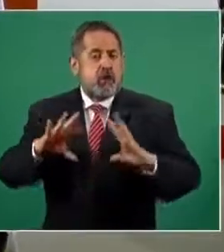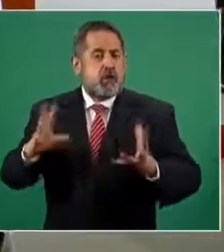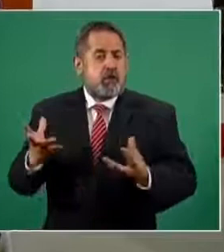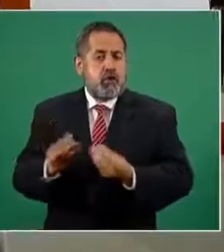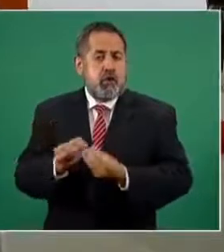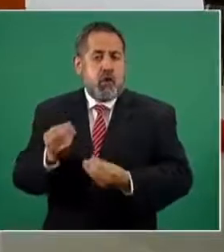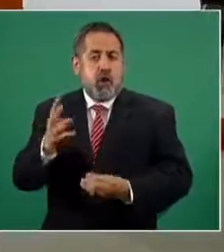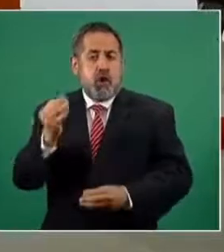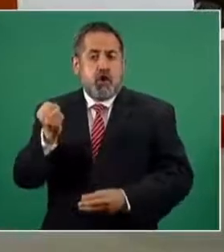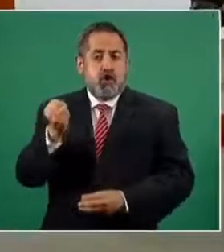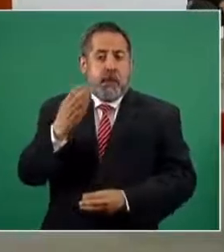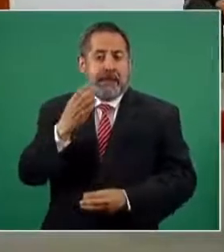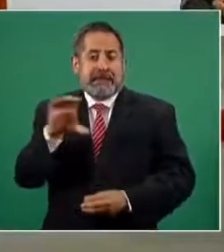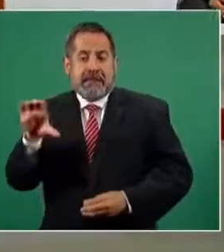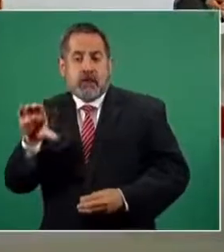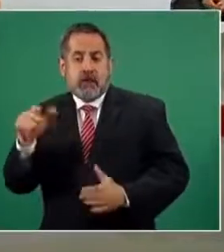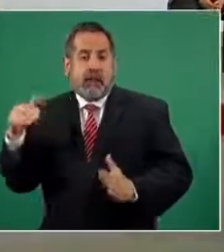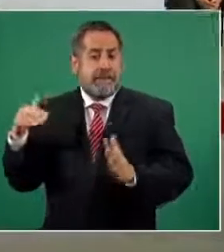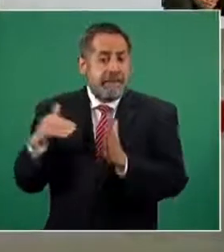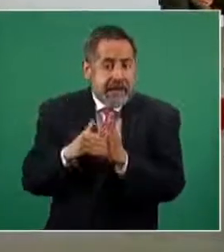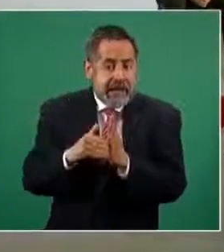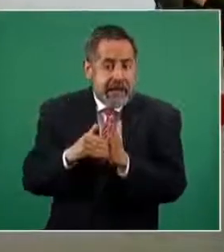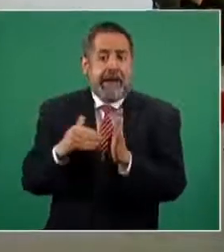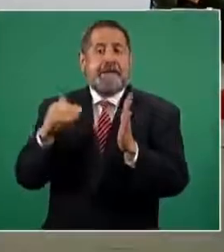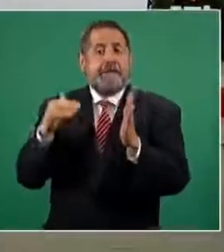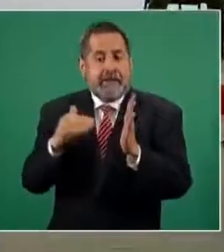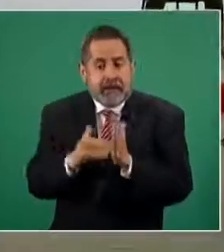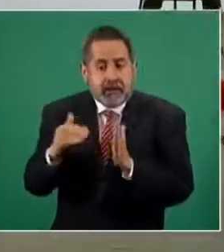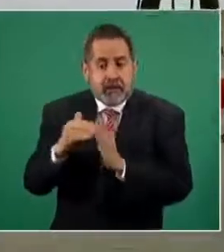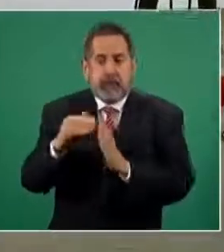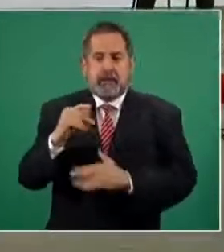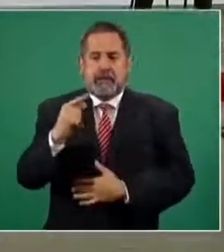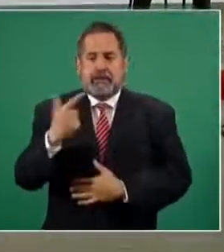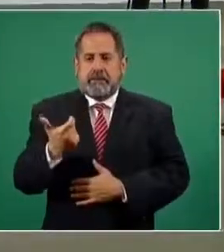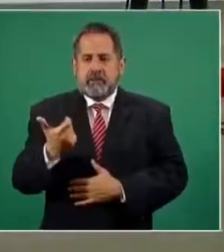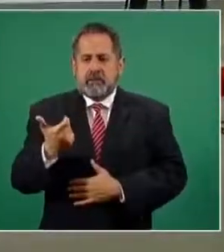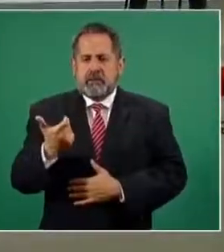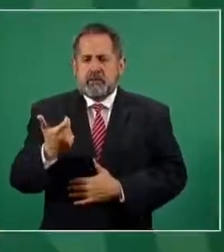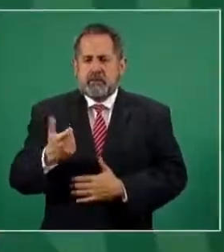900 mil millones de pesos.